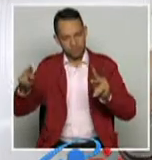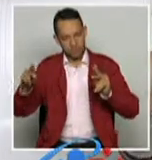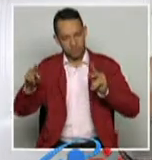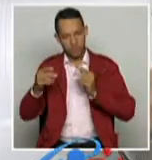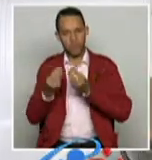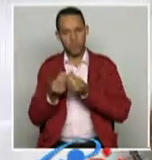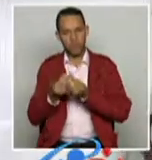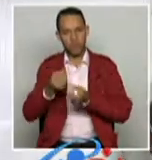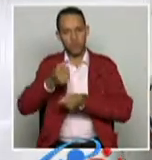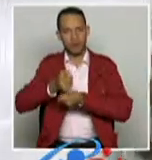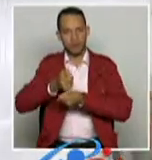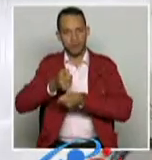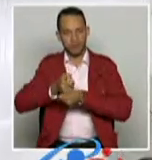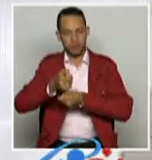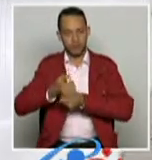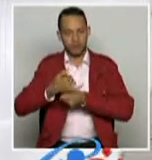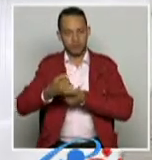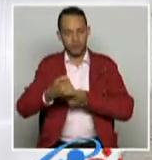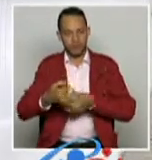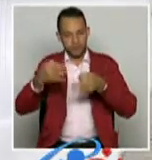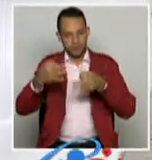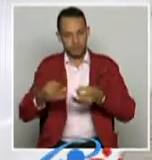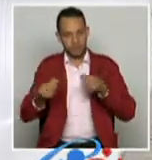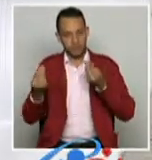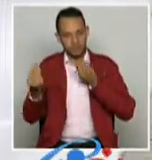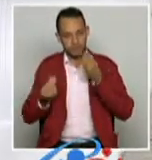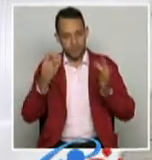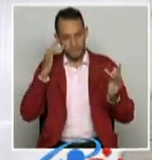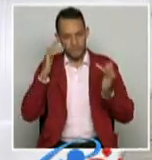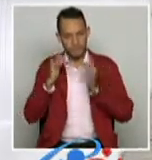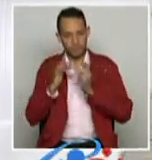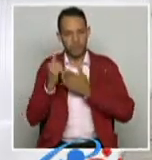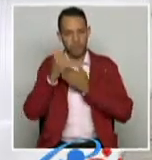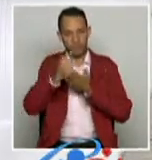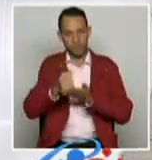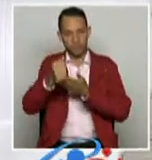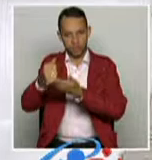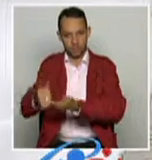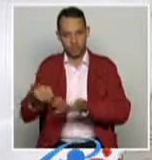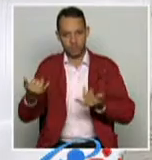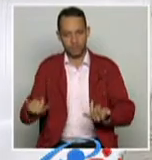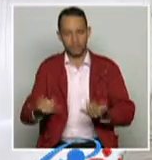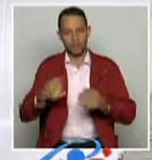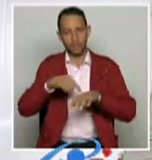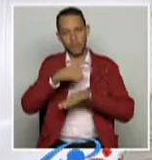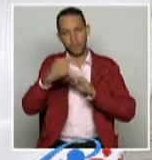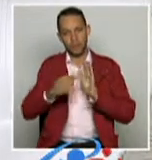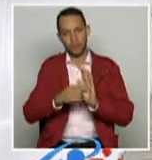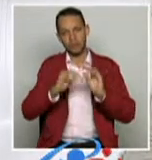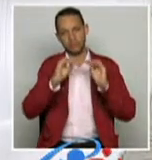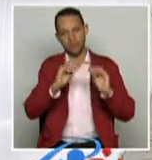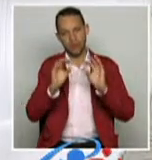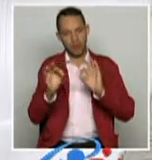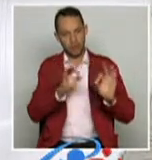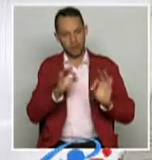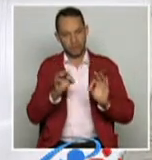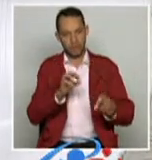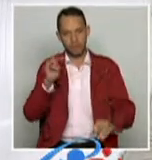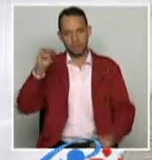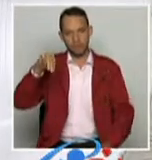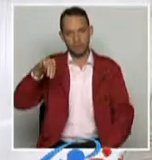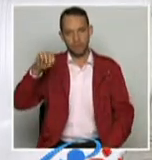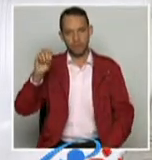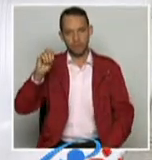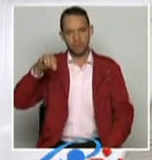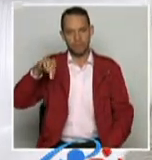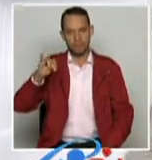equipo médico más equipos diagnósticos se han dado la tarea de hacer un gran programa preventivo. Doctora Mónica Giraldo, gracias por estar